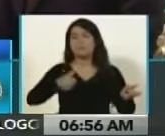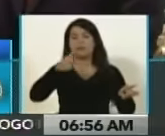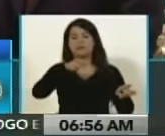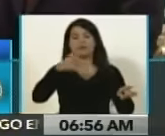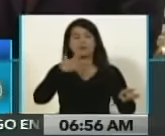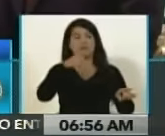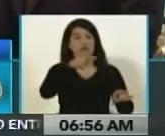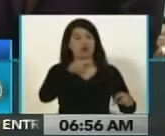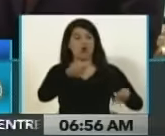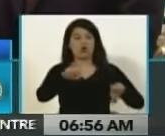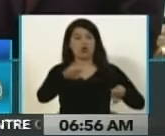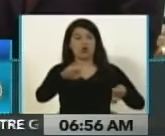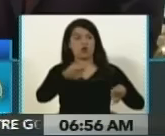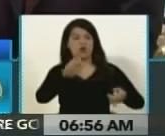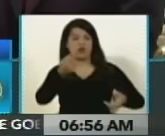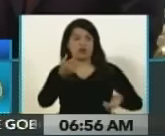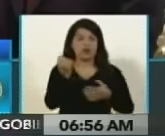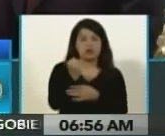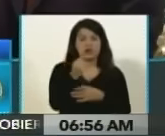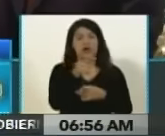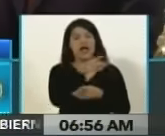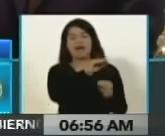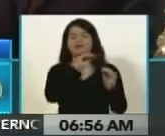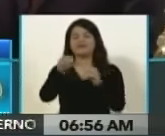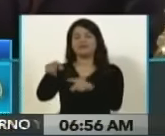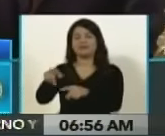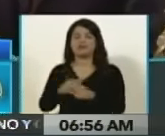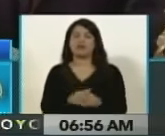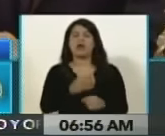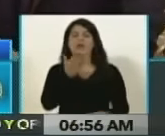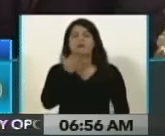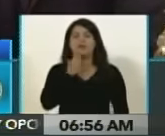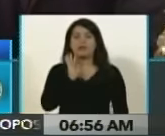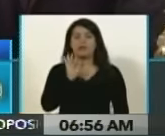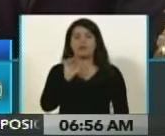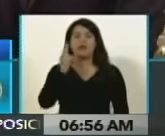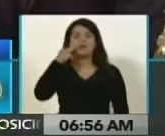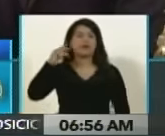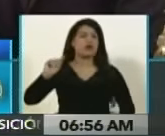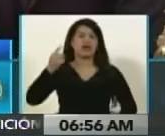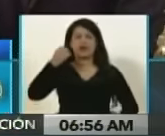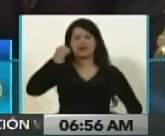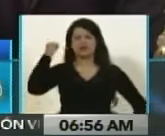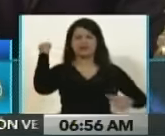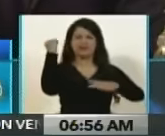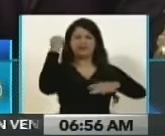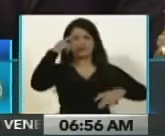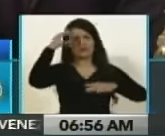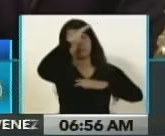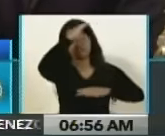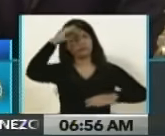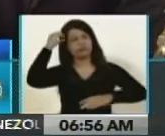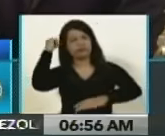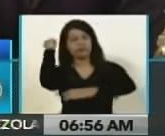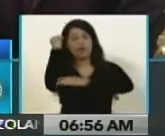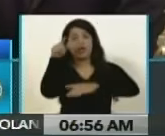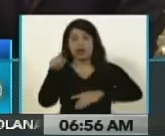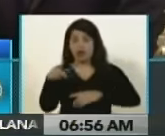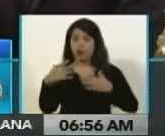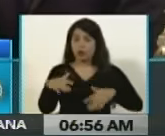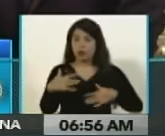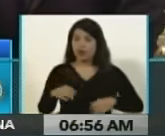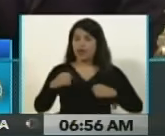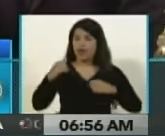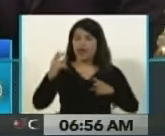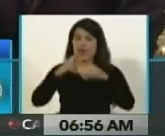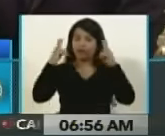proceso, precisamente, es que permite la entrada, por ejemplo, de Negro Primero, ¿no? Que es un héroe de la Batalla de Carabobo, pero